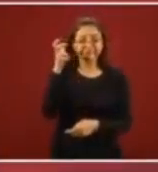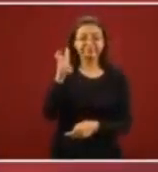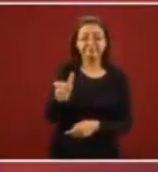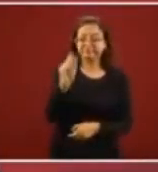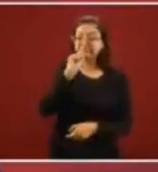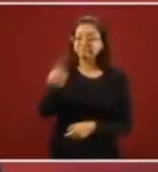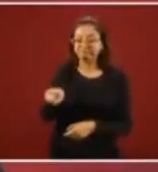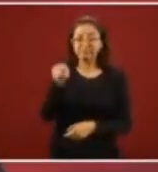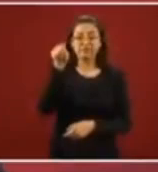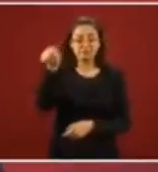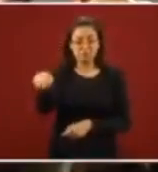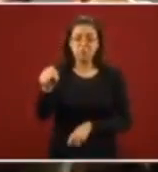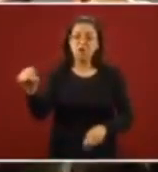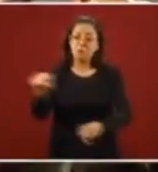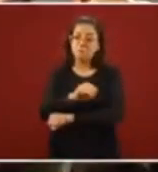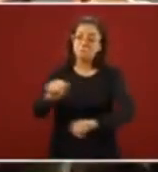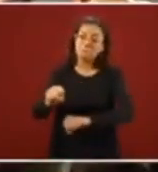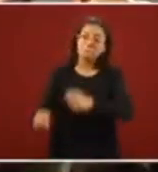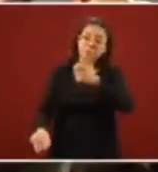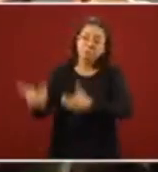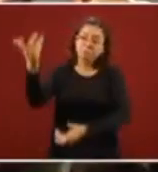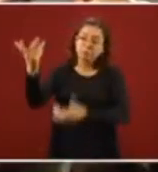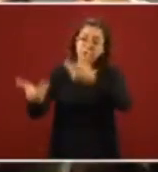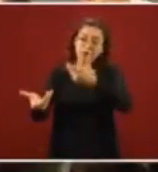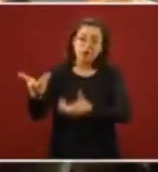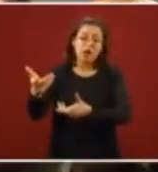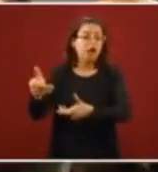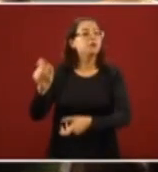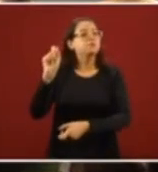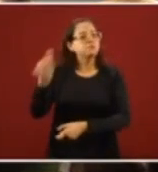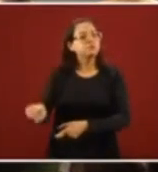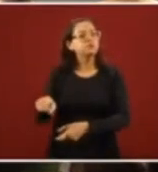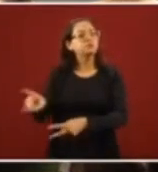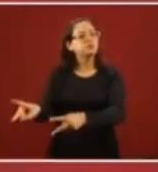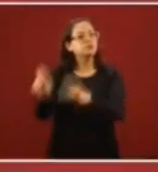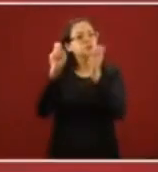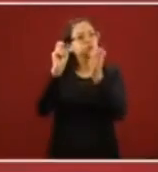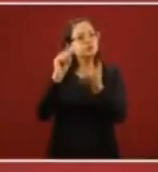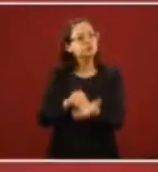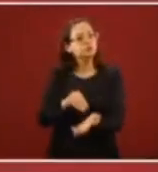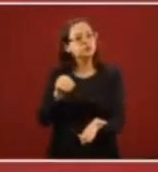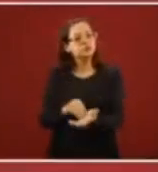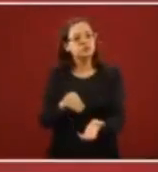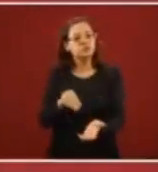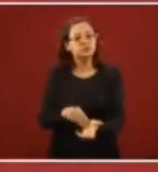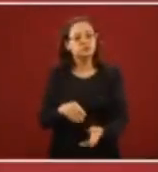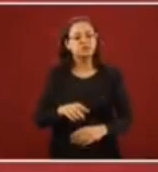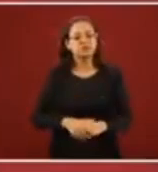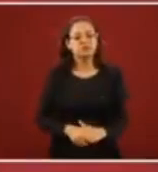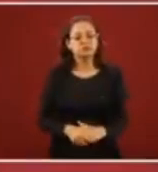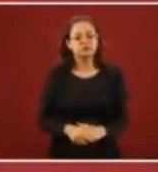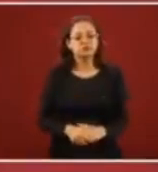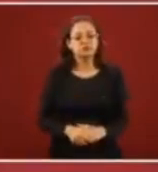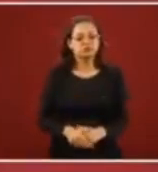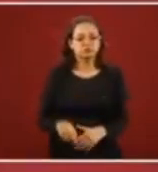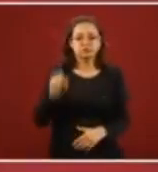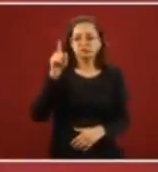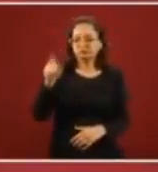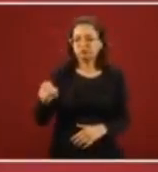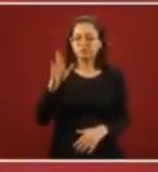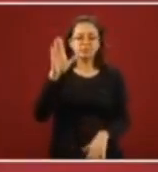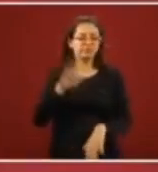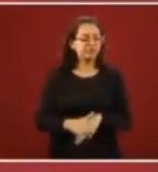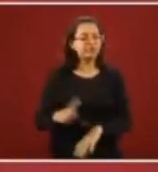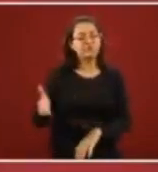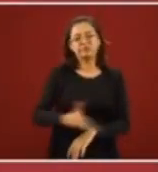ahí donde fue la tragedia, es el estado con más tomas clandestinas,